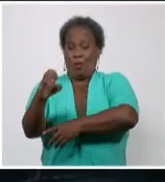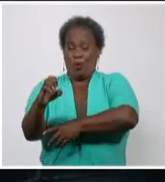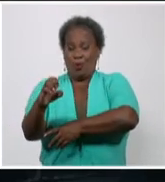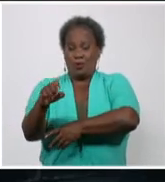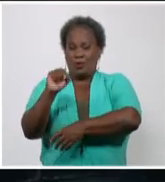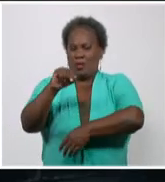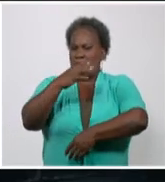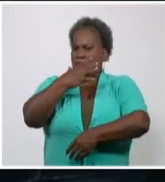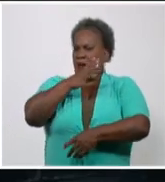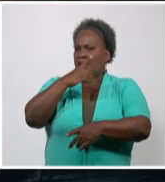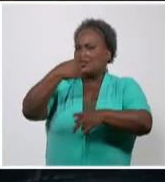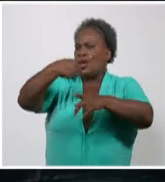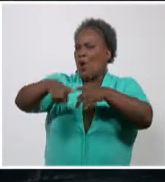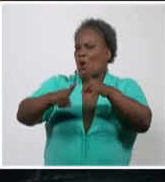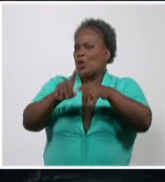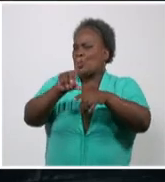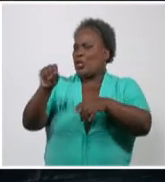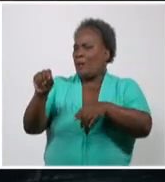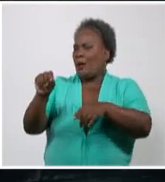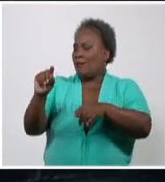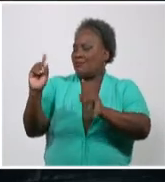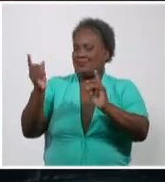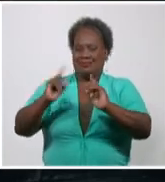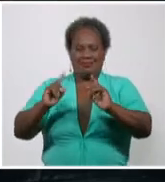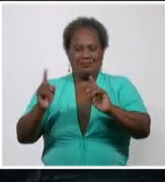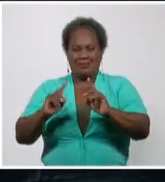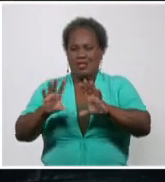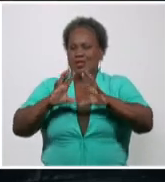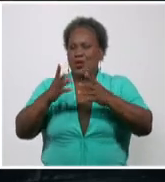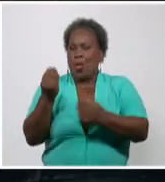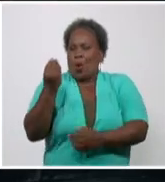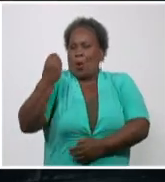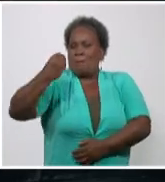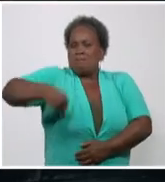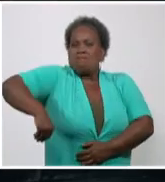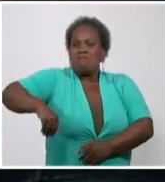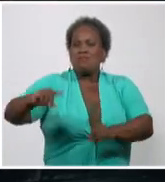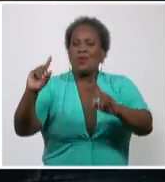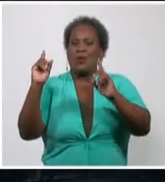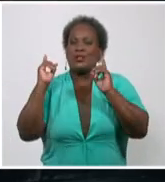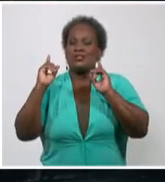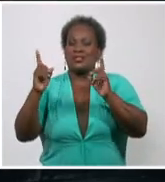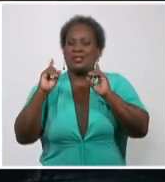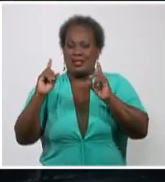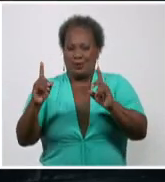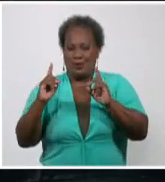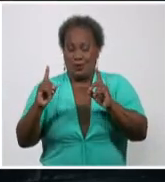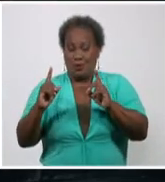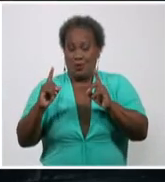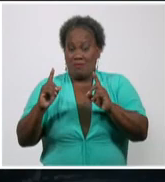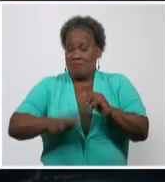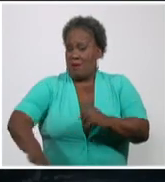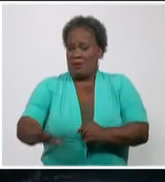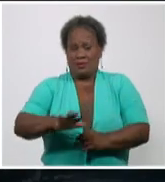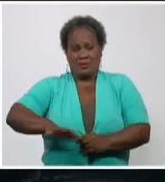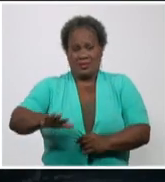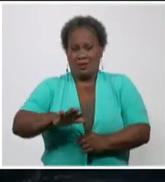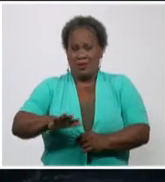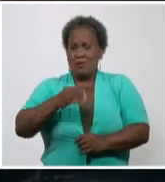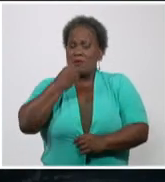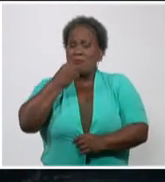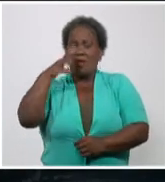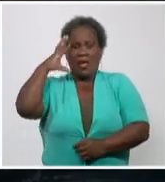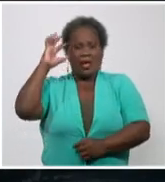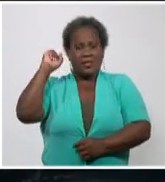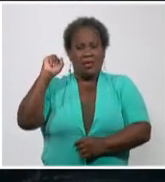que es otro tema, pero no. Hay detrás de todo un oportunismo político y del más elemental que puede interpretarse en una